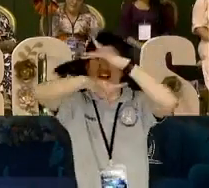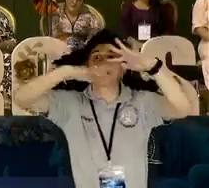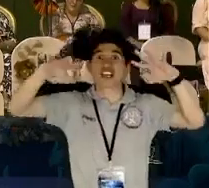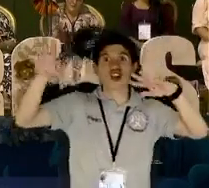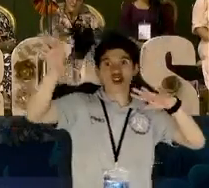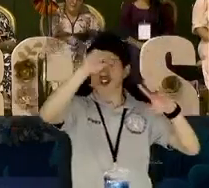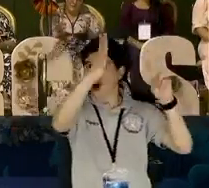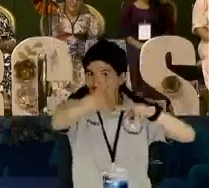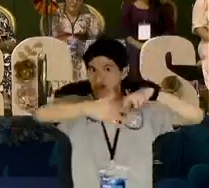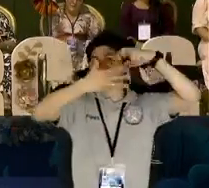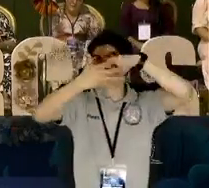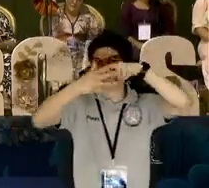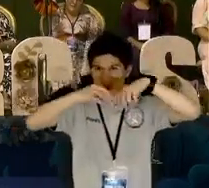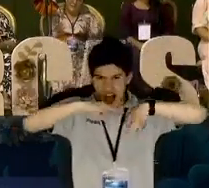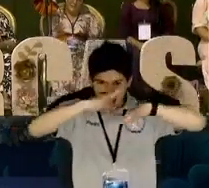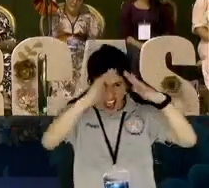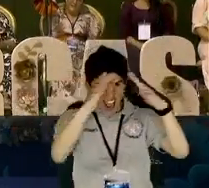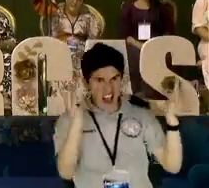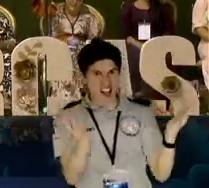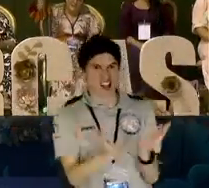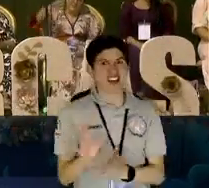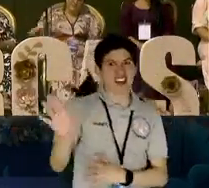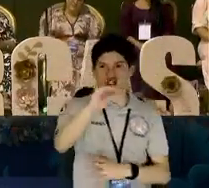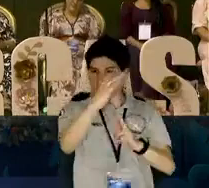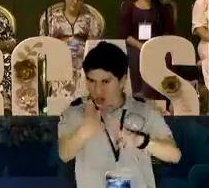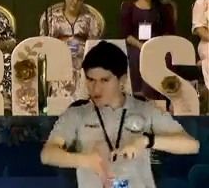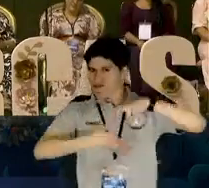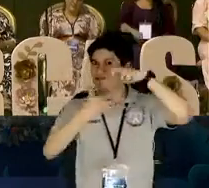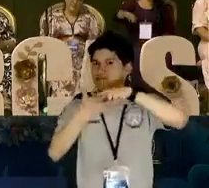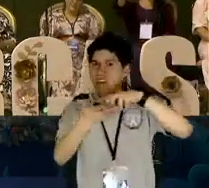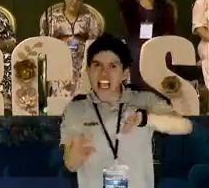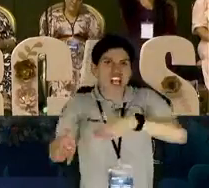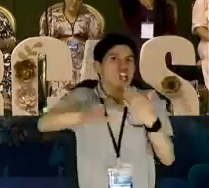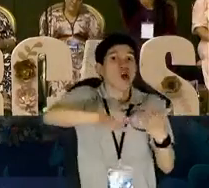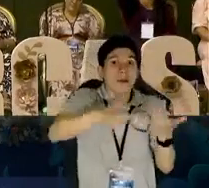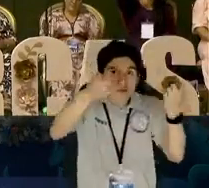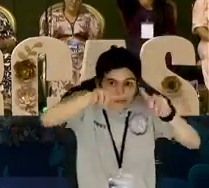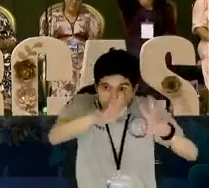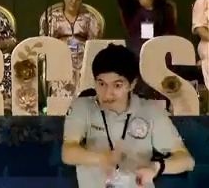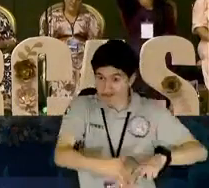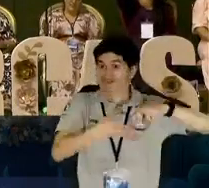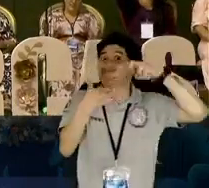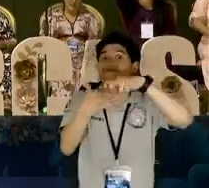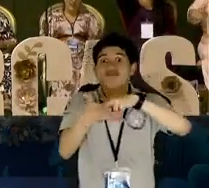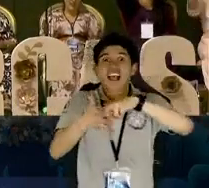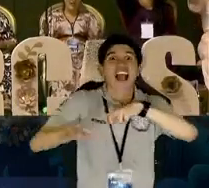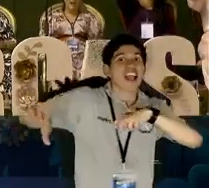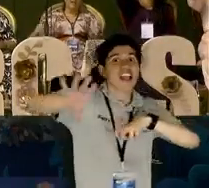tierra y debajo de la tierra. Y toda lengua confiese, dígalo,